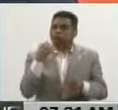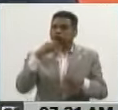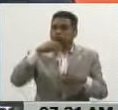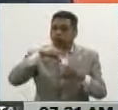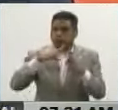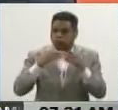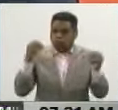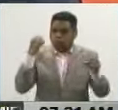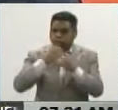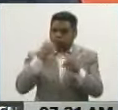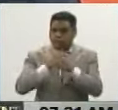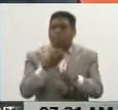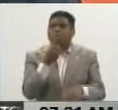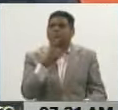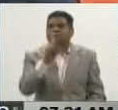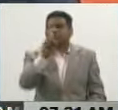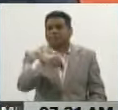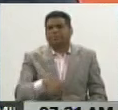Y además